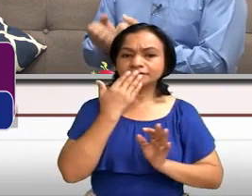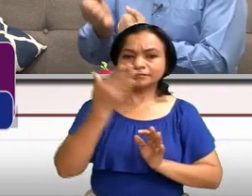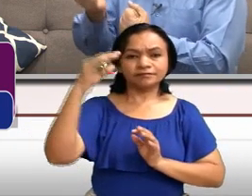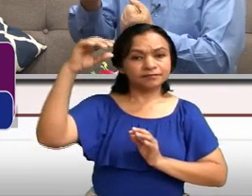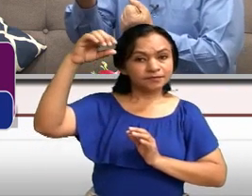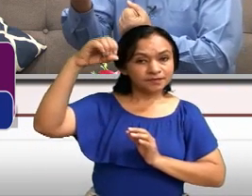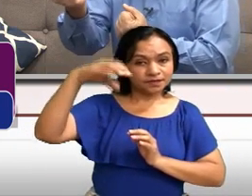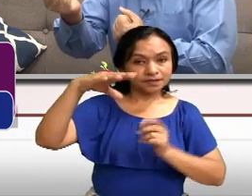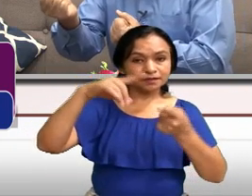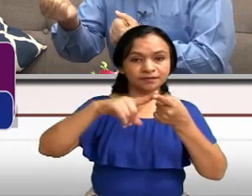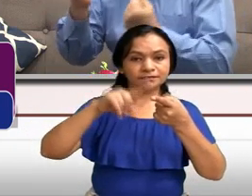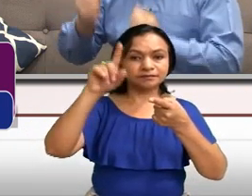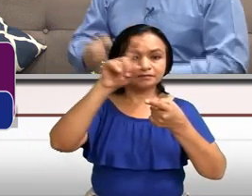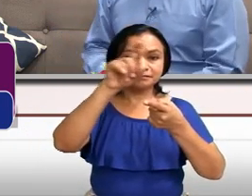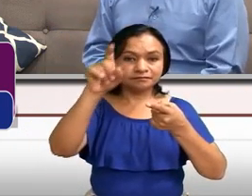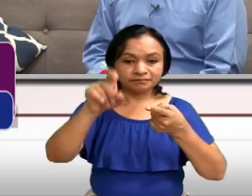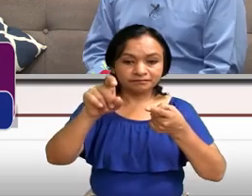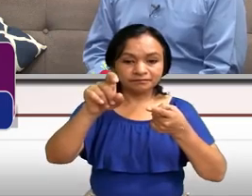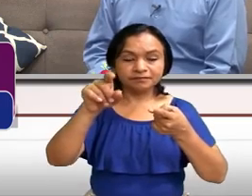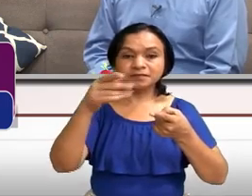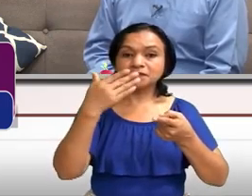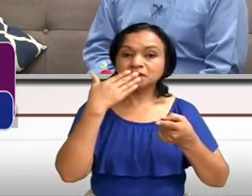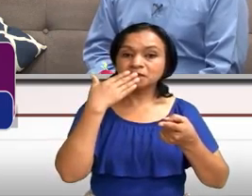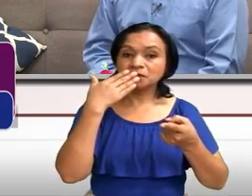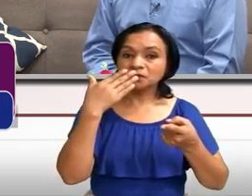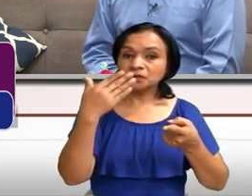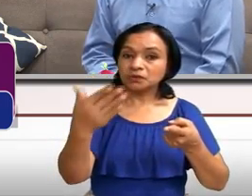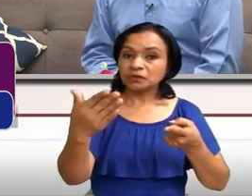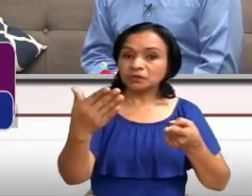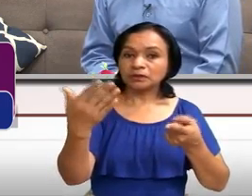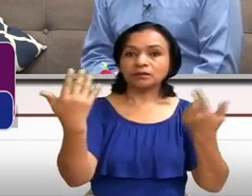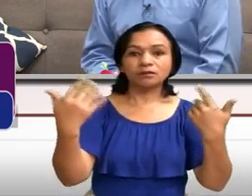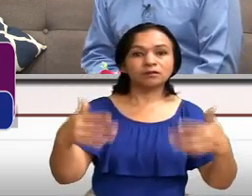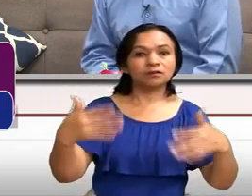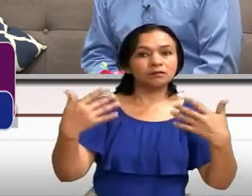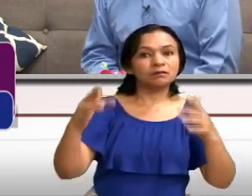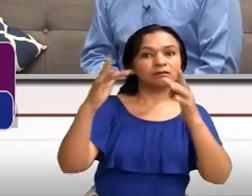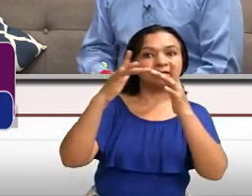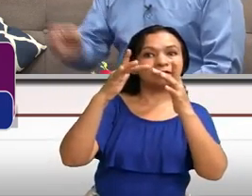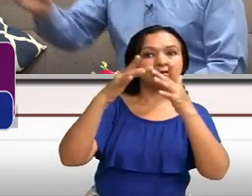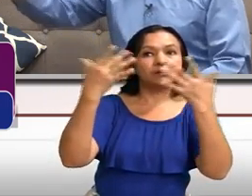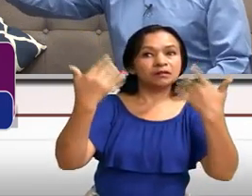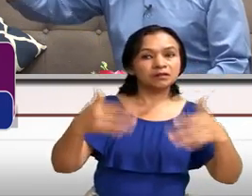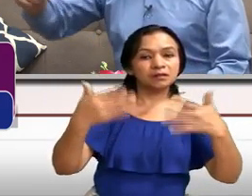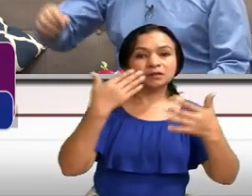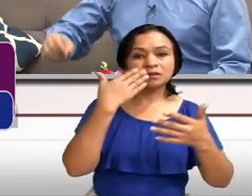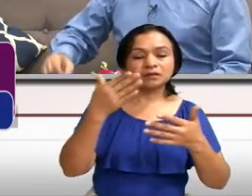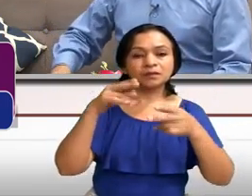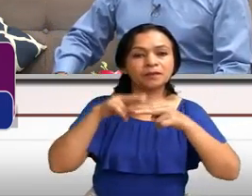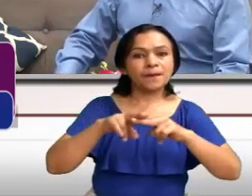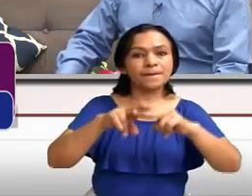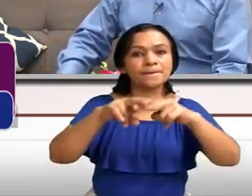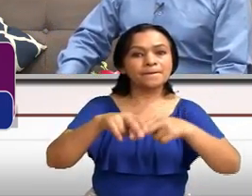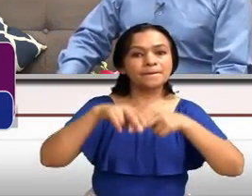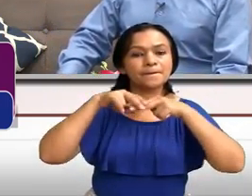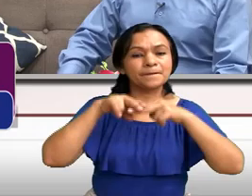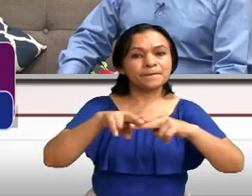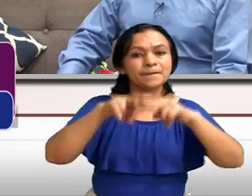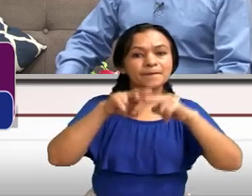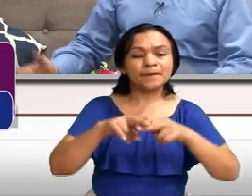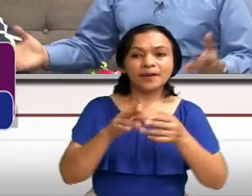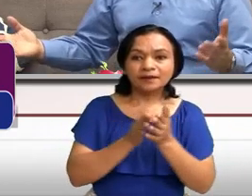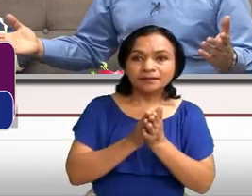y llevar internet suficiente. Miremos un internet como el que ves en los parques que hemos instalado como